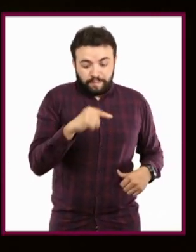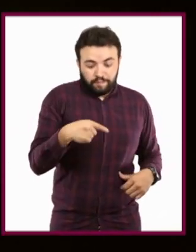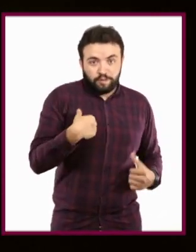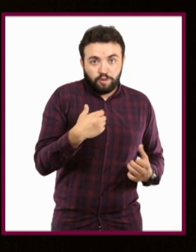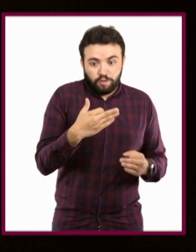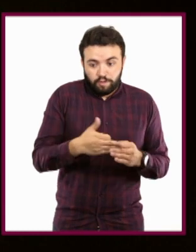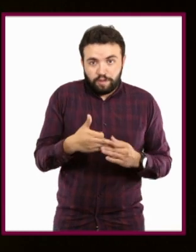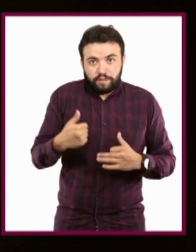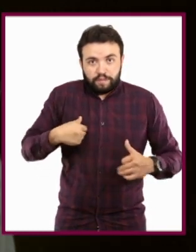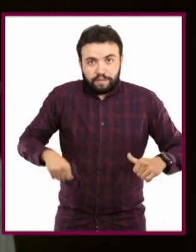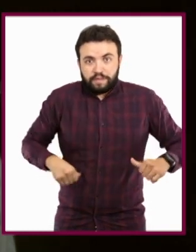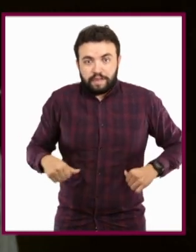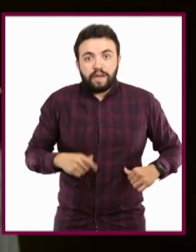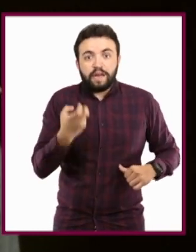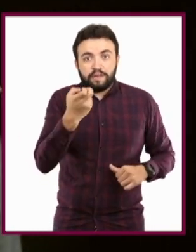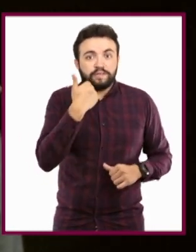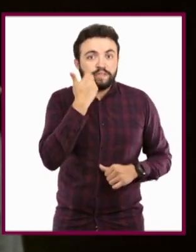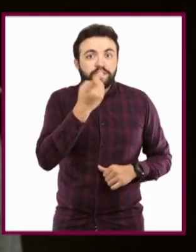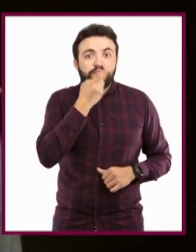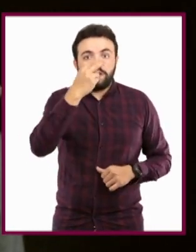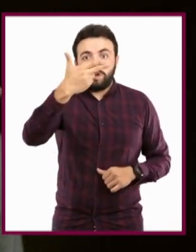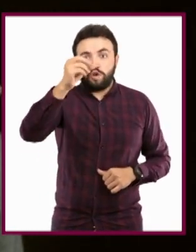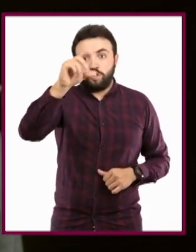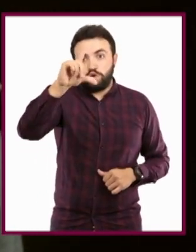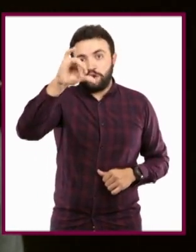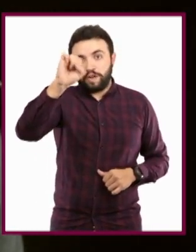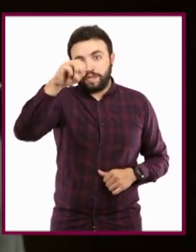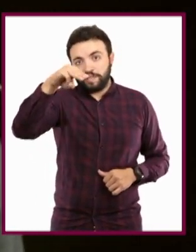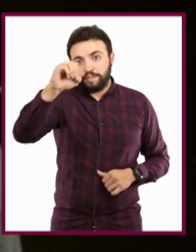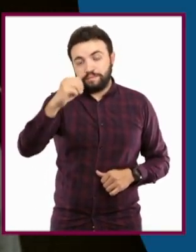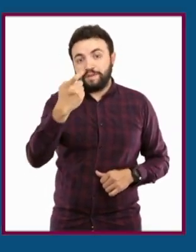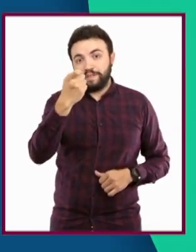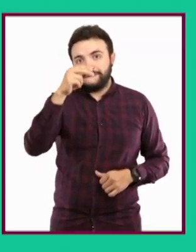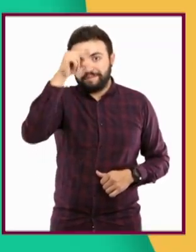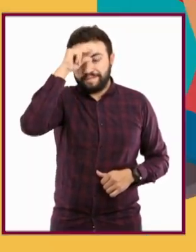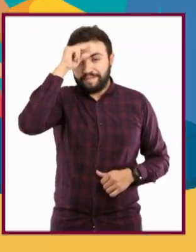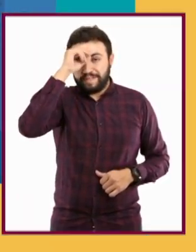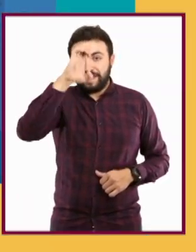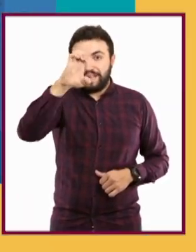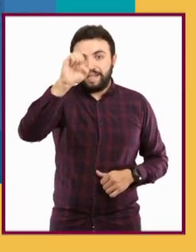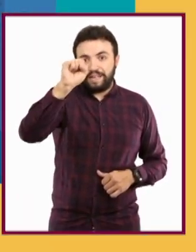de holismo, inteligencia espiritual, ¿eh? ¿Cómo ven?